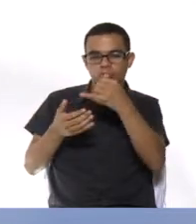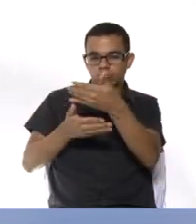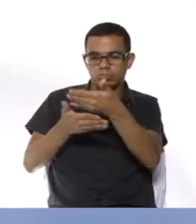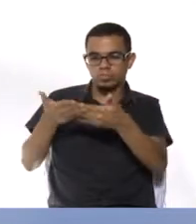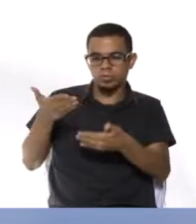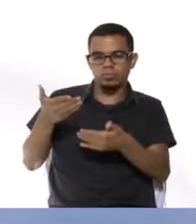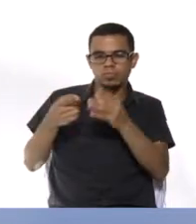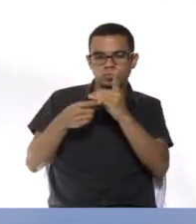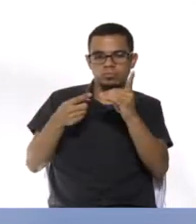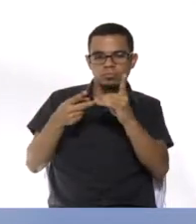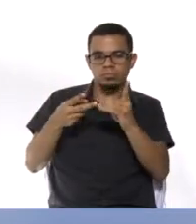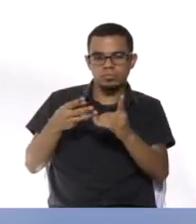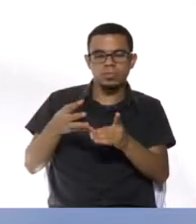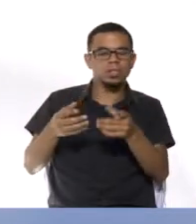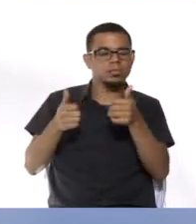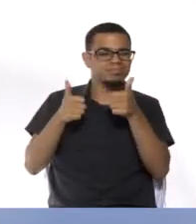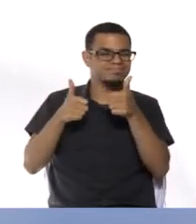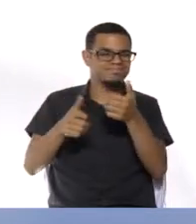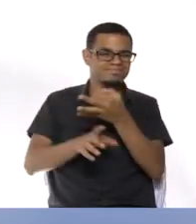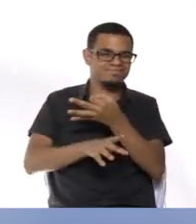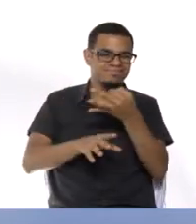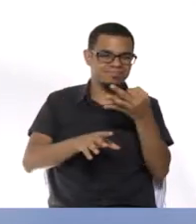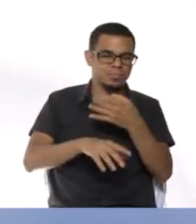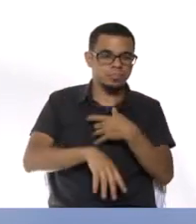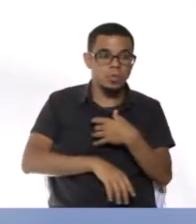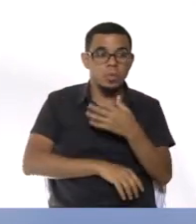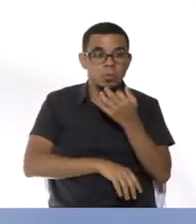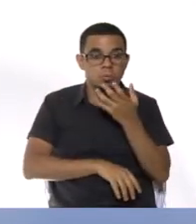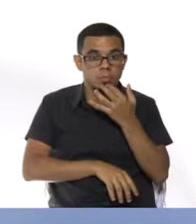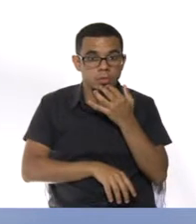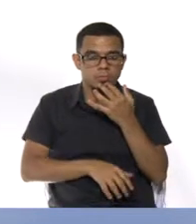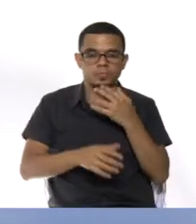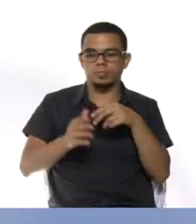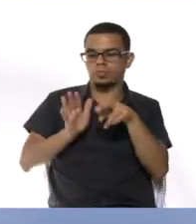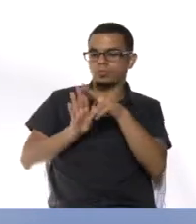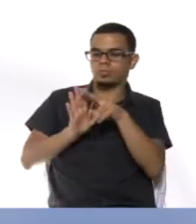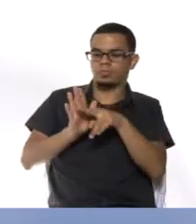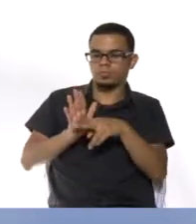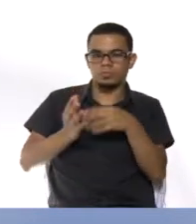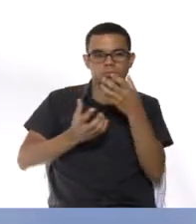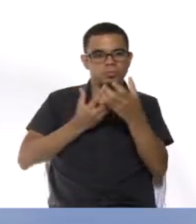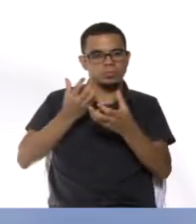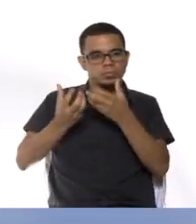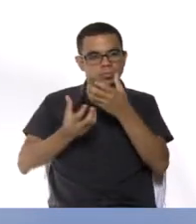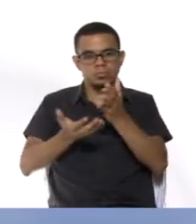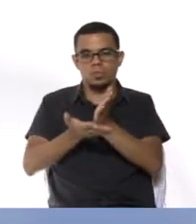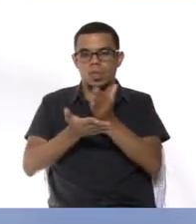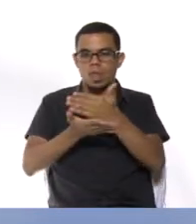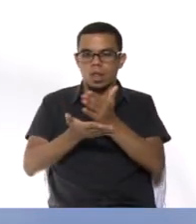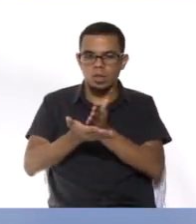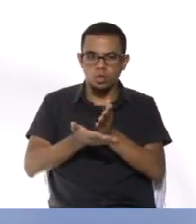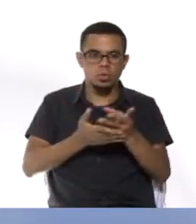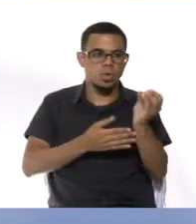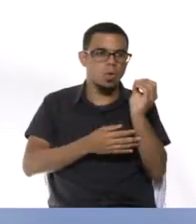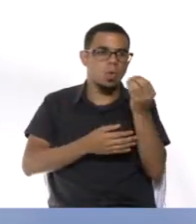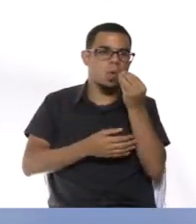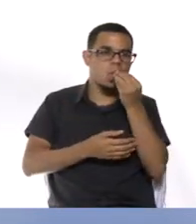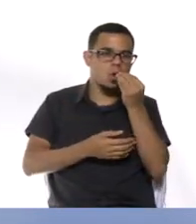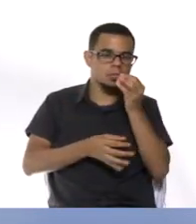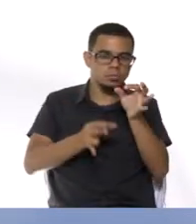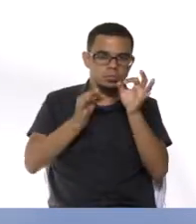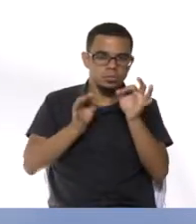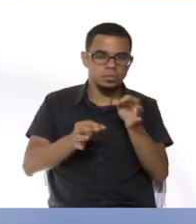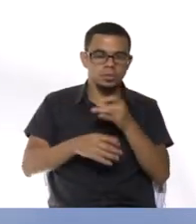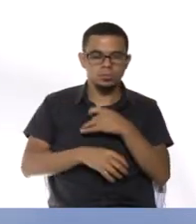ser también un recetario. ¿Qué nos trae el recetario? De cómo preparar una torta, una comida en específico, también de